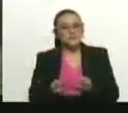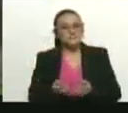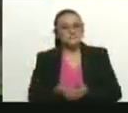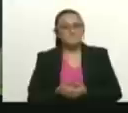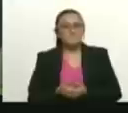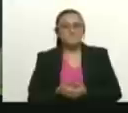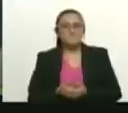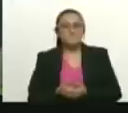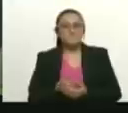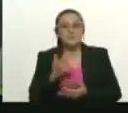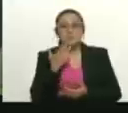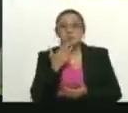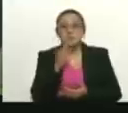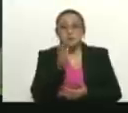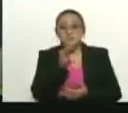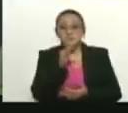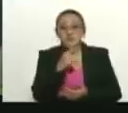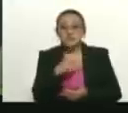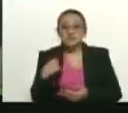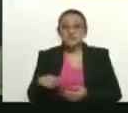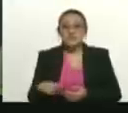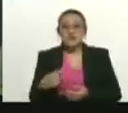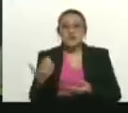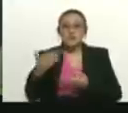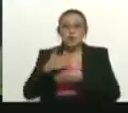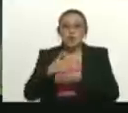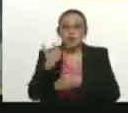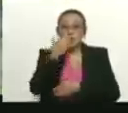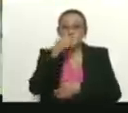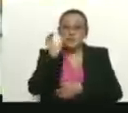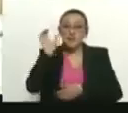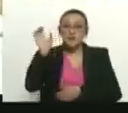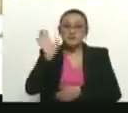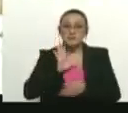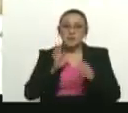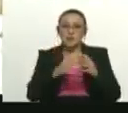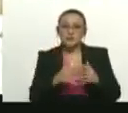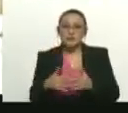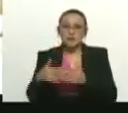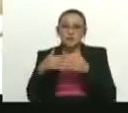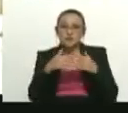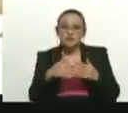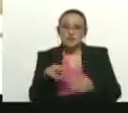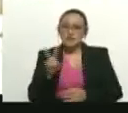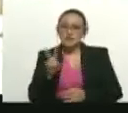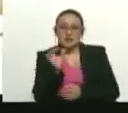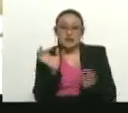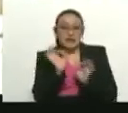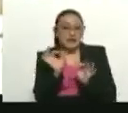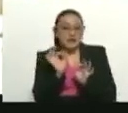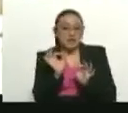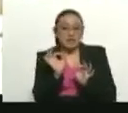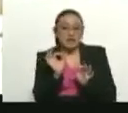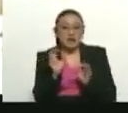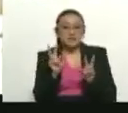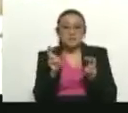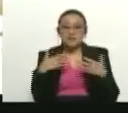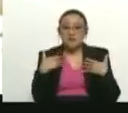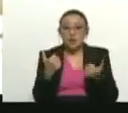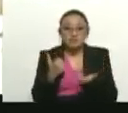Si no hubiera sido por China, con el bloqueo del imperialismo estadounidense, en Venezuela no hubiera llegado